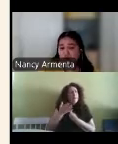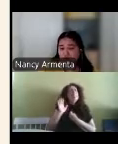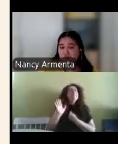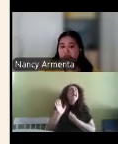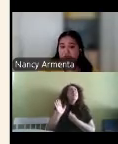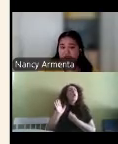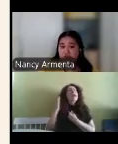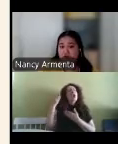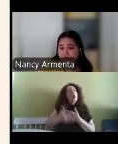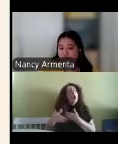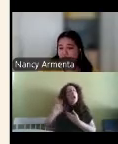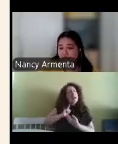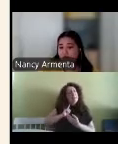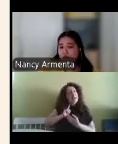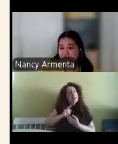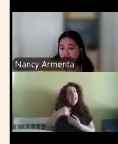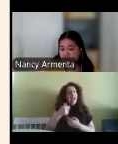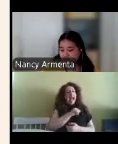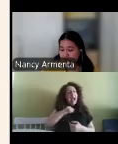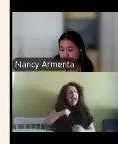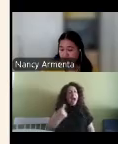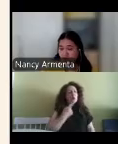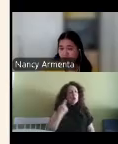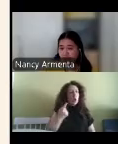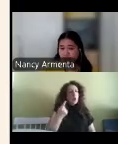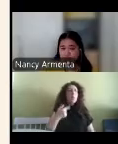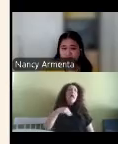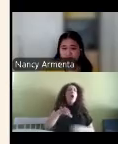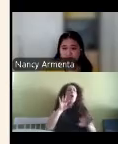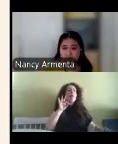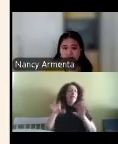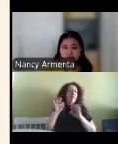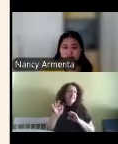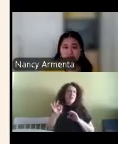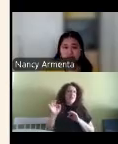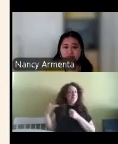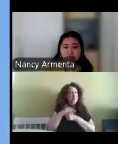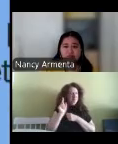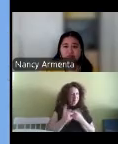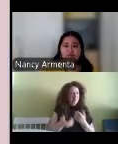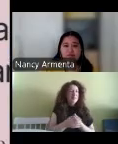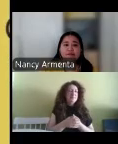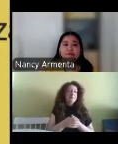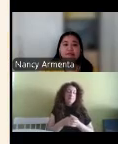tu autonomía y tu capacidad de tomar decisiones respecto a tu salud.